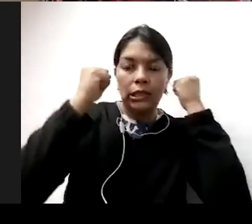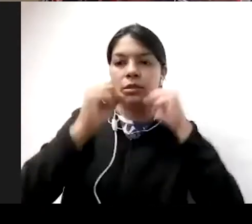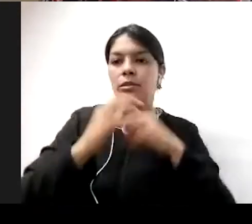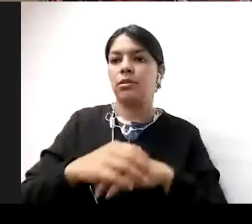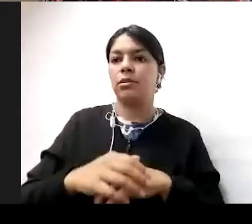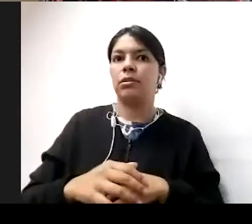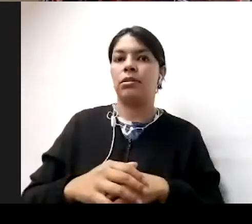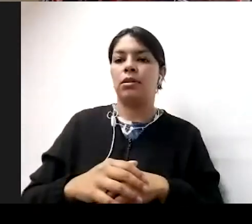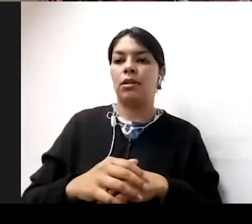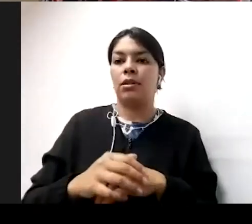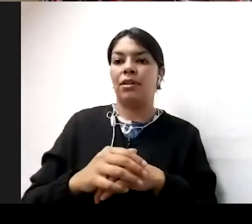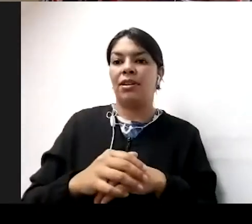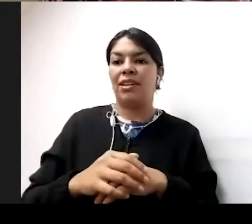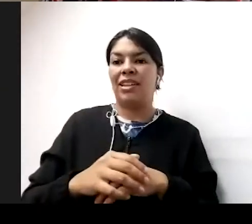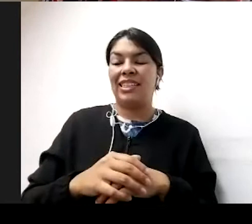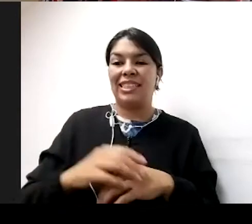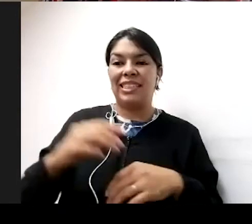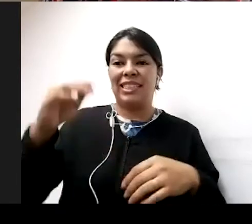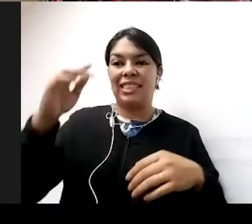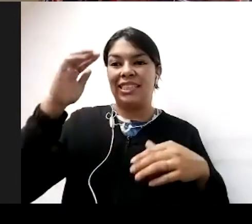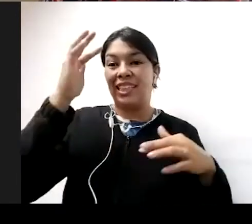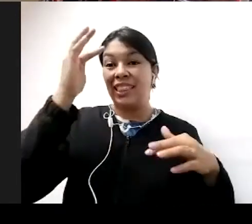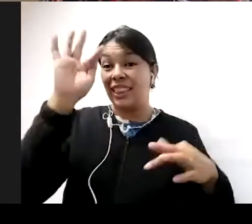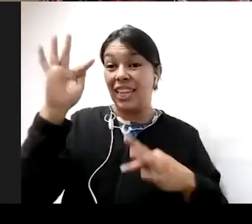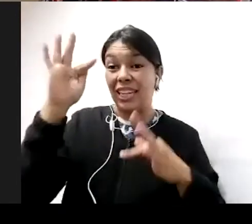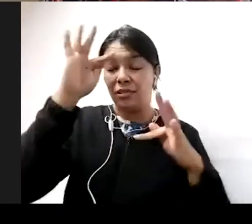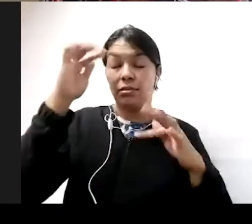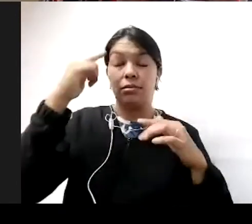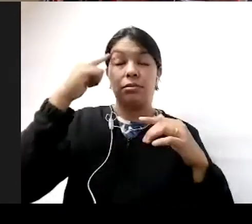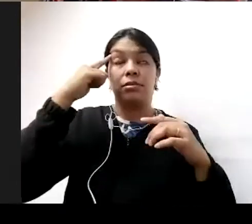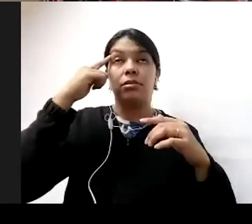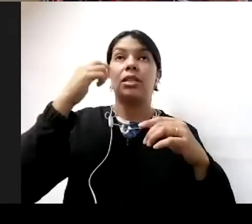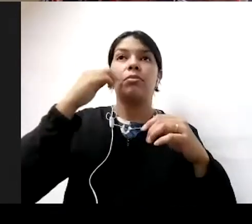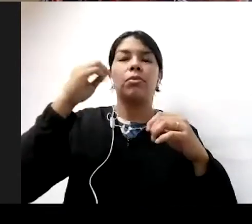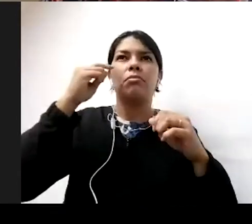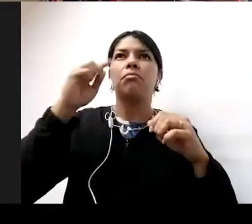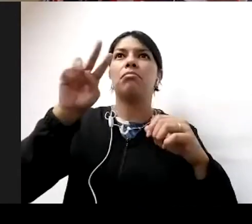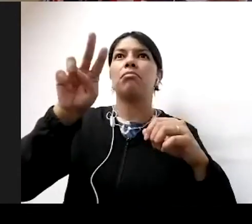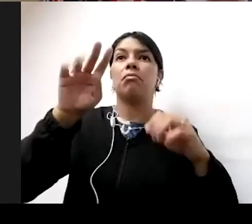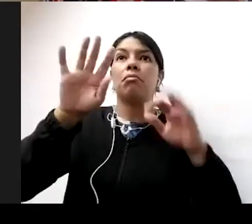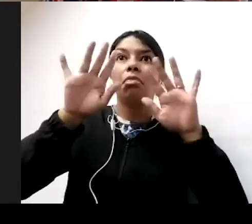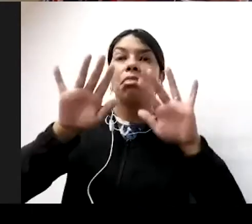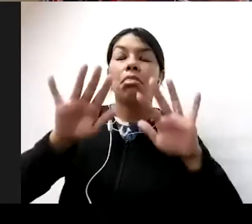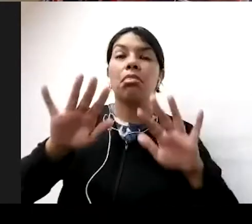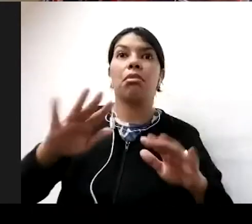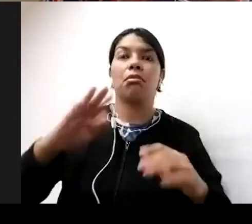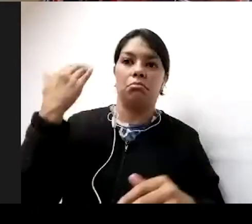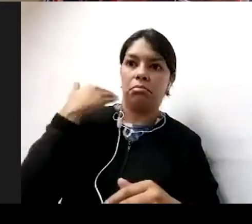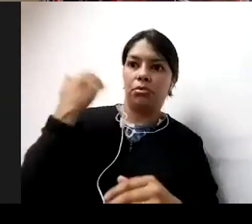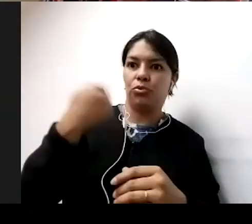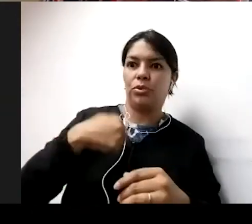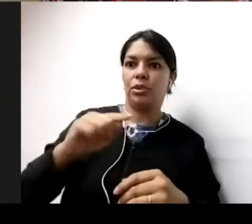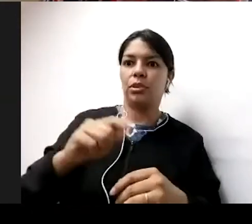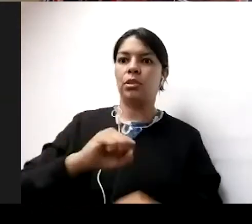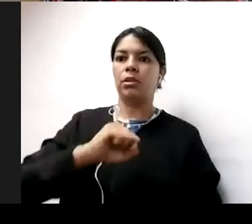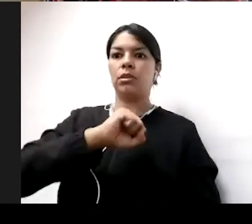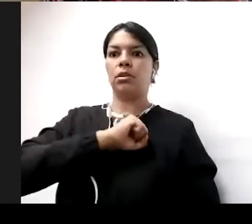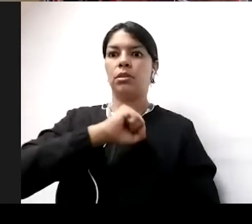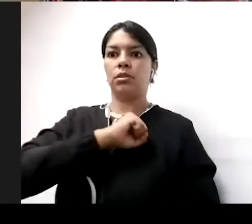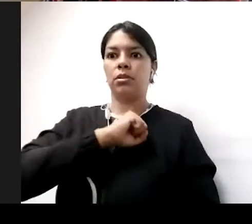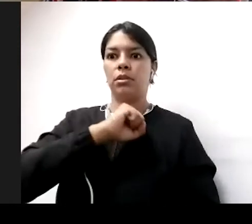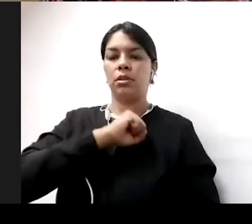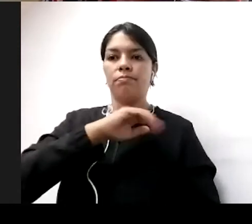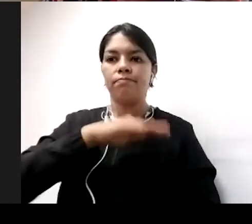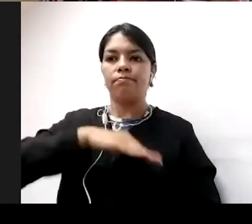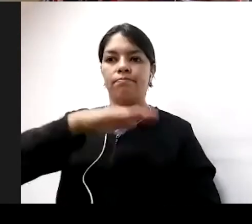psicóticos, que esto qué quiere decir, que hay alucinaciones visuales, auditivas, arritmias cardíacas e incluso puede